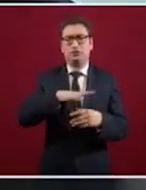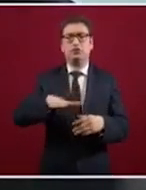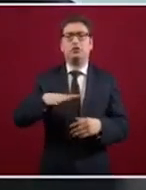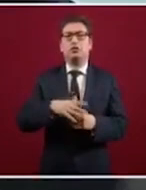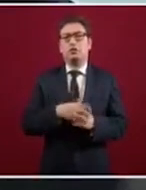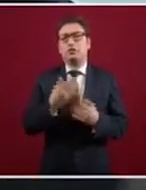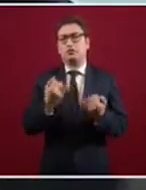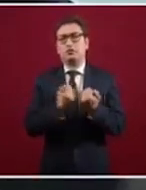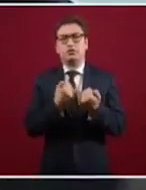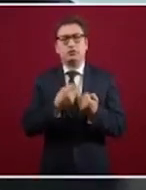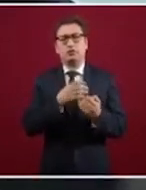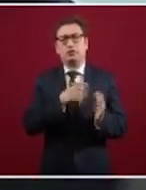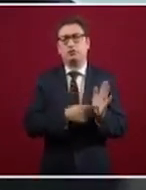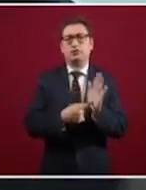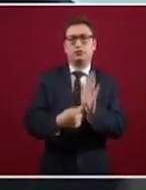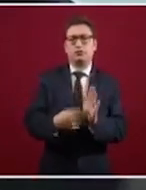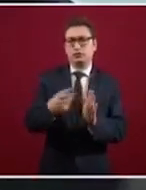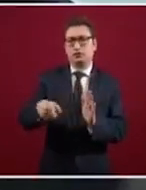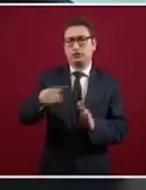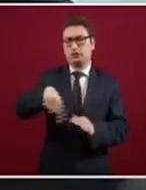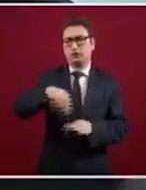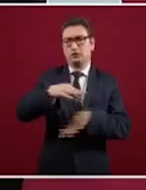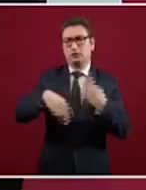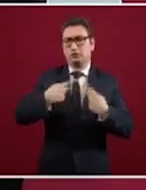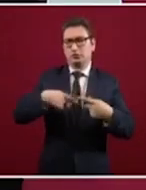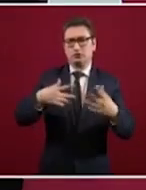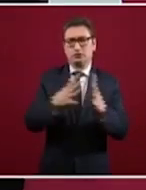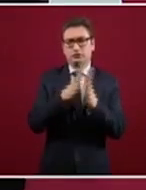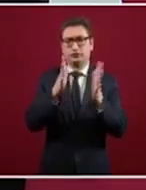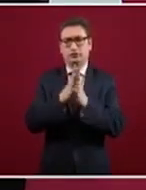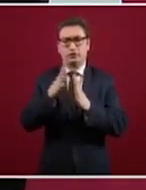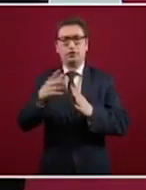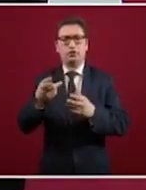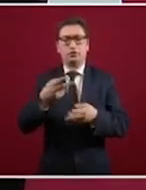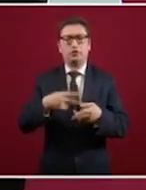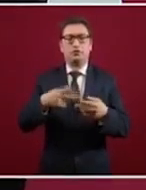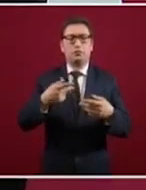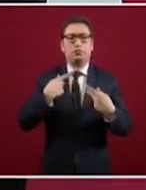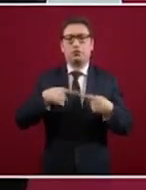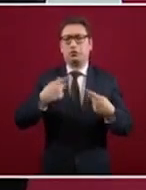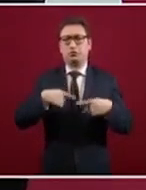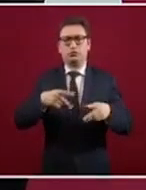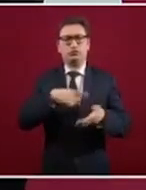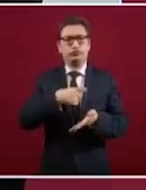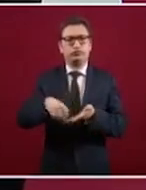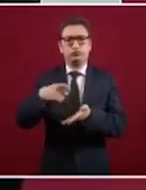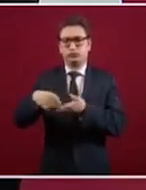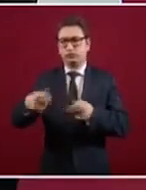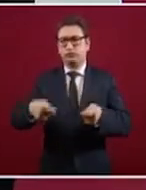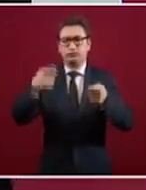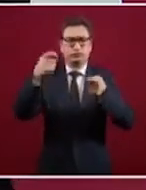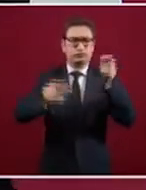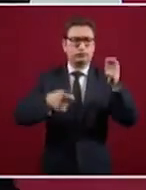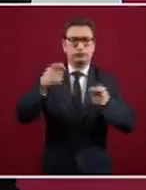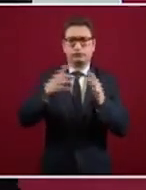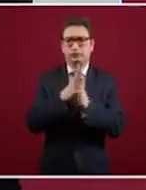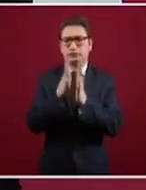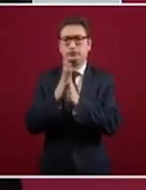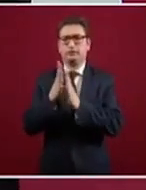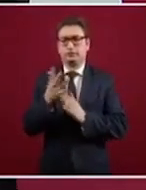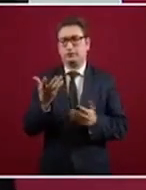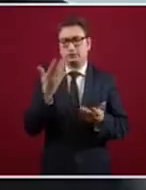donde se demuestra en la participación que ha tenido ya nuestras subastas en esta ocasión